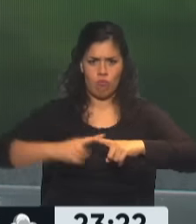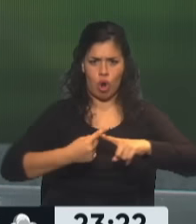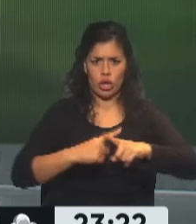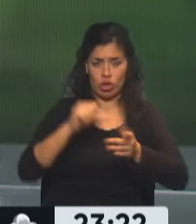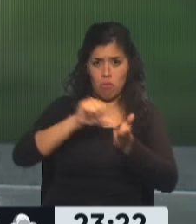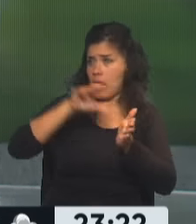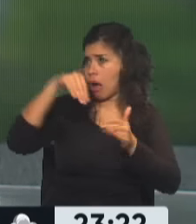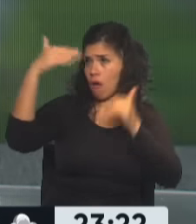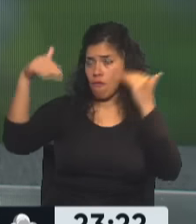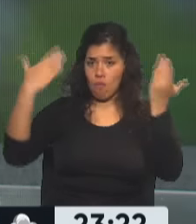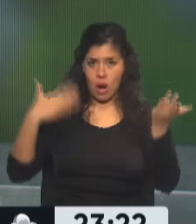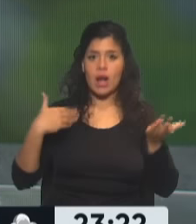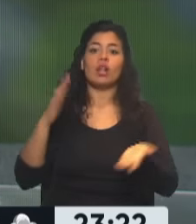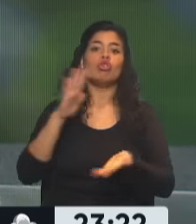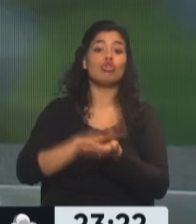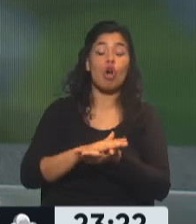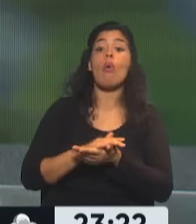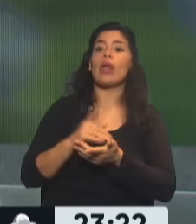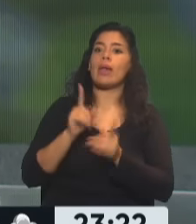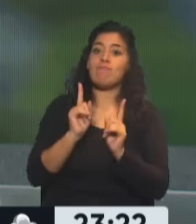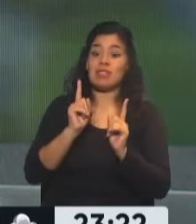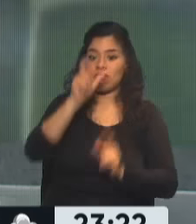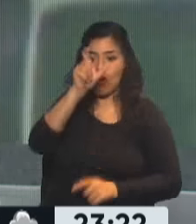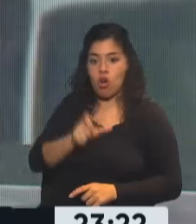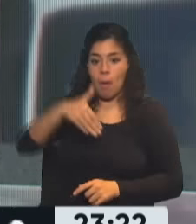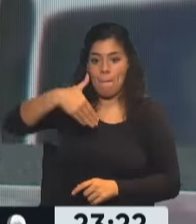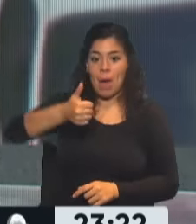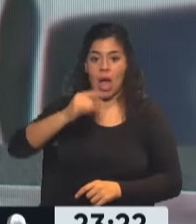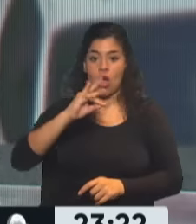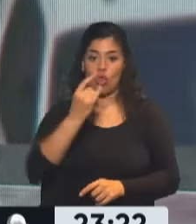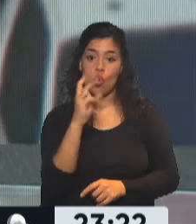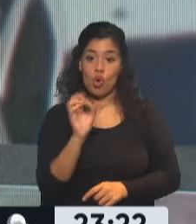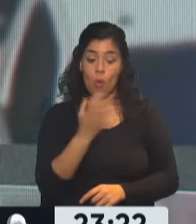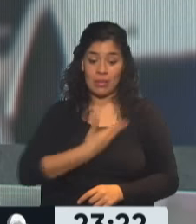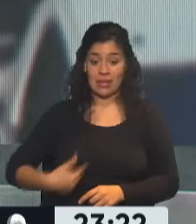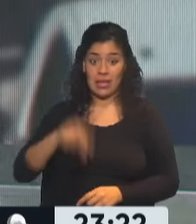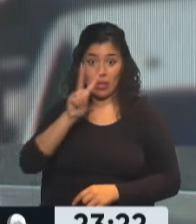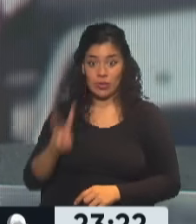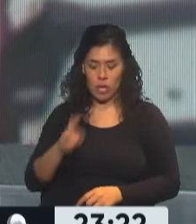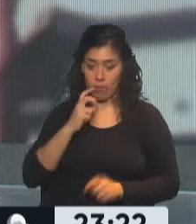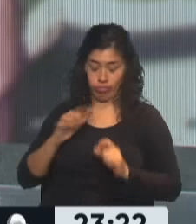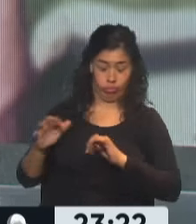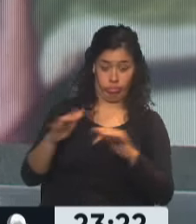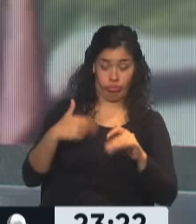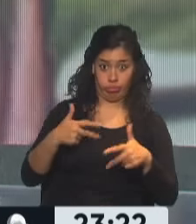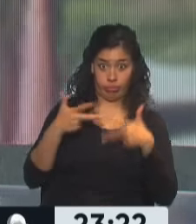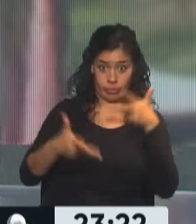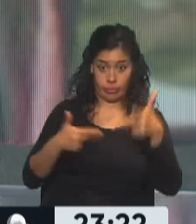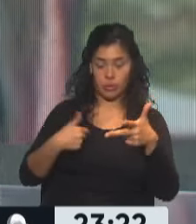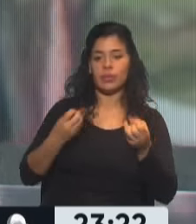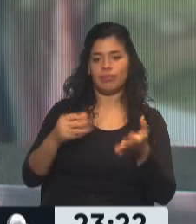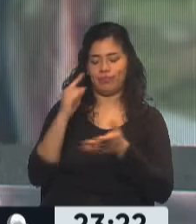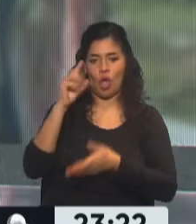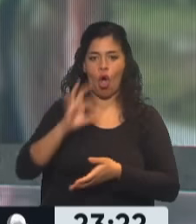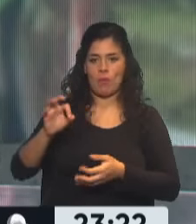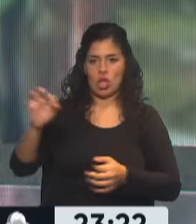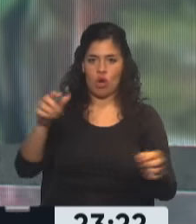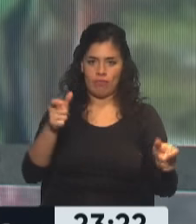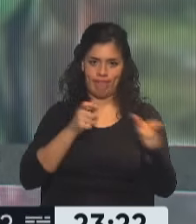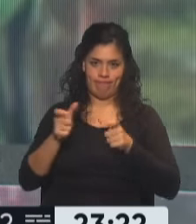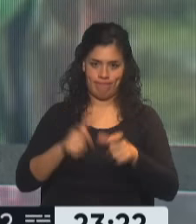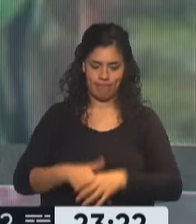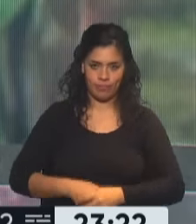el propio Nicolás Maduro, el presidente de Venezuela, que va para un nuevo mandato. A ver, momento de compartir más